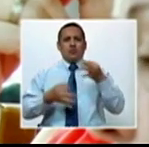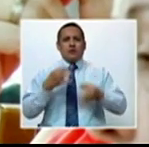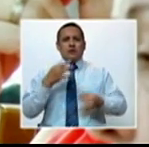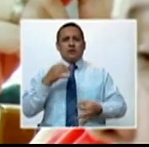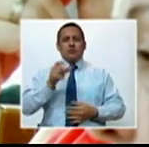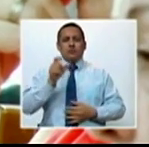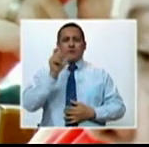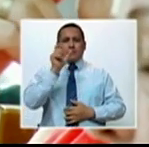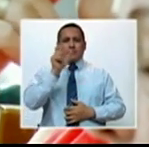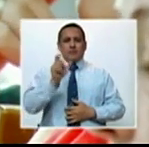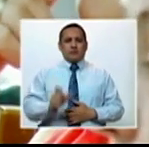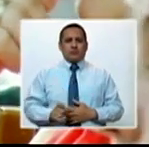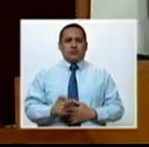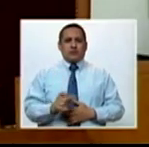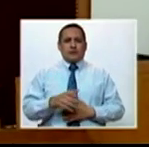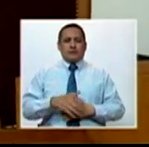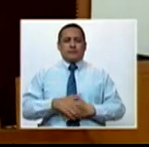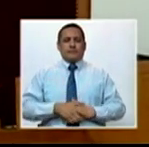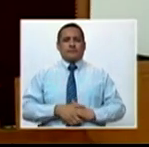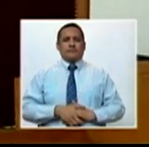de una persona.